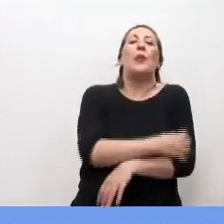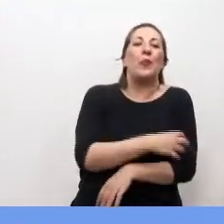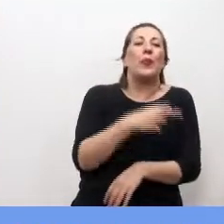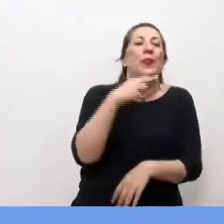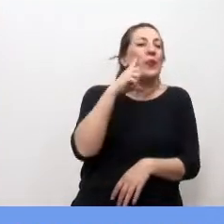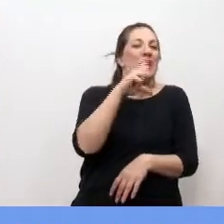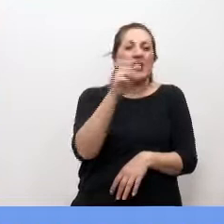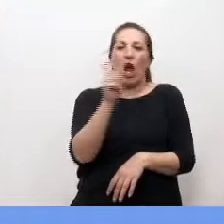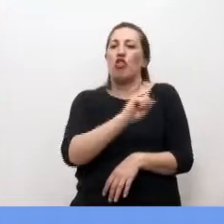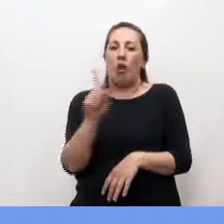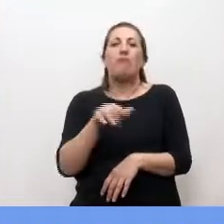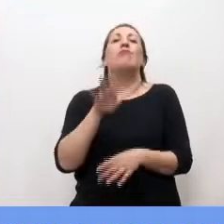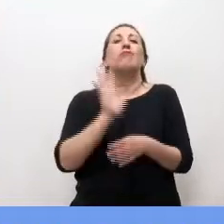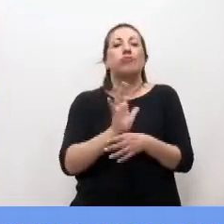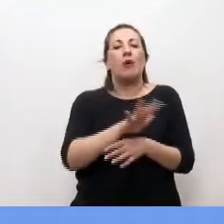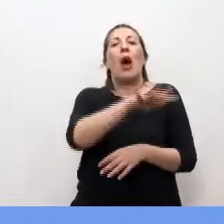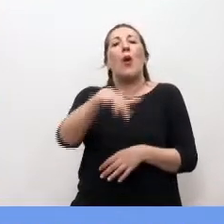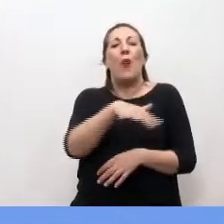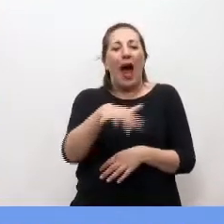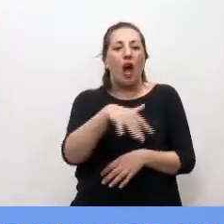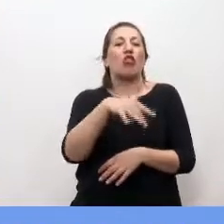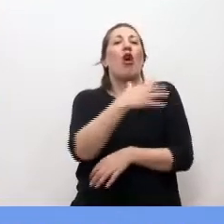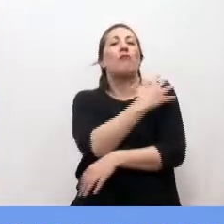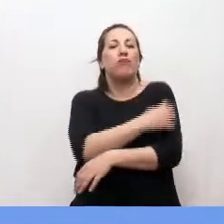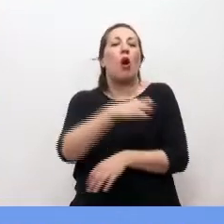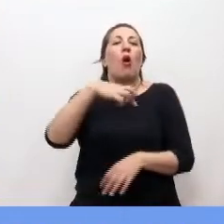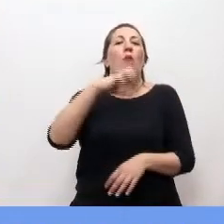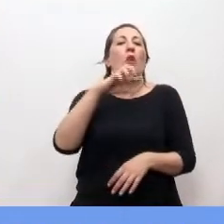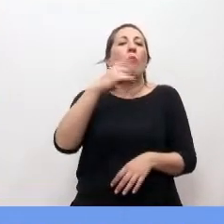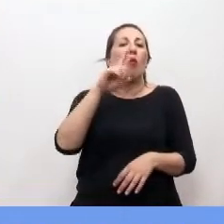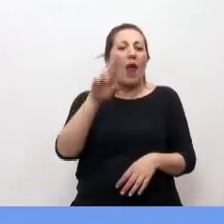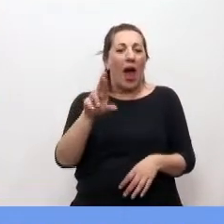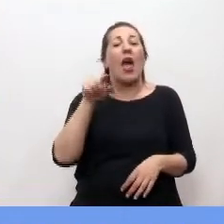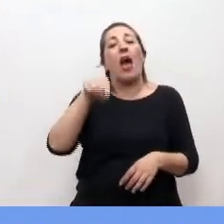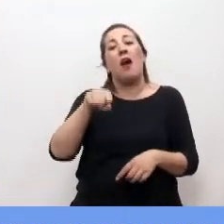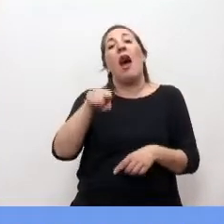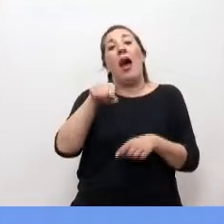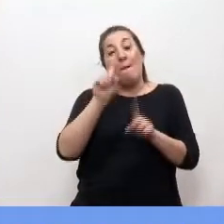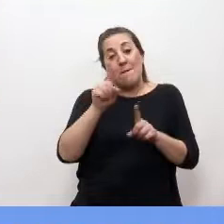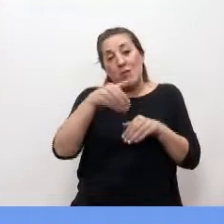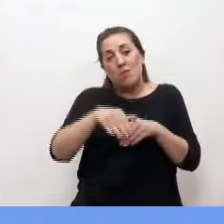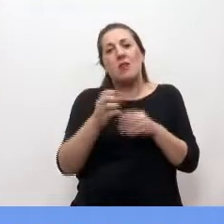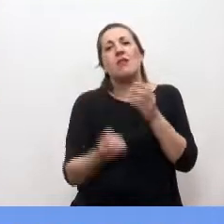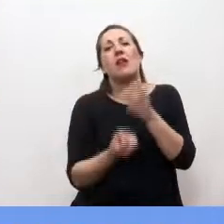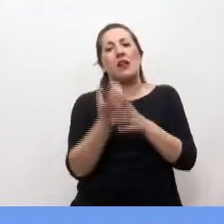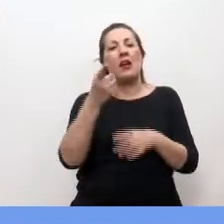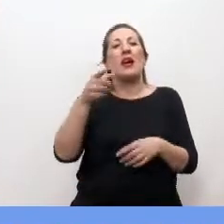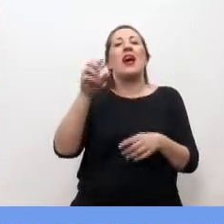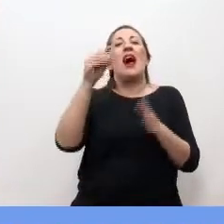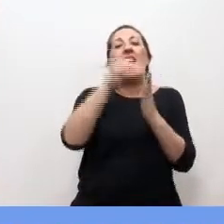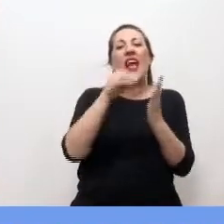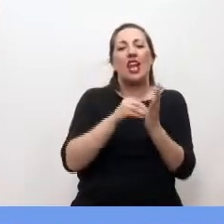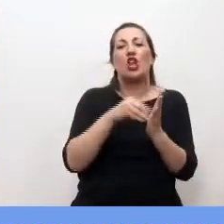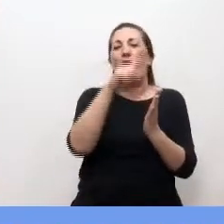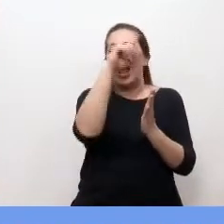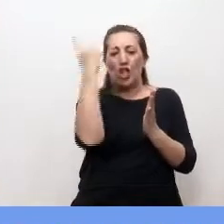populares 4 millones de personas a partir de eso se creó el renabab el Registro Nacional de barrios